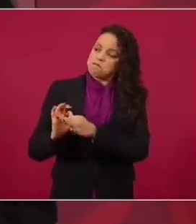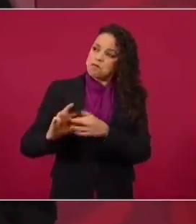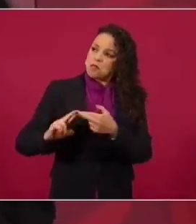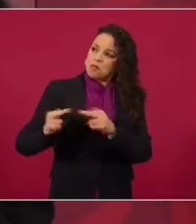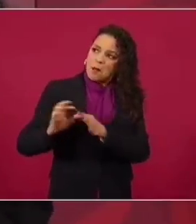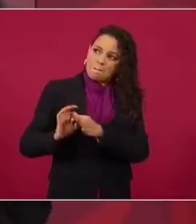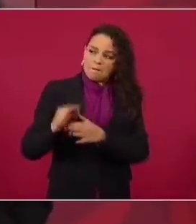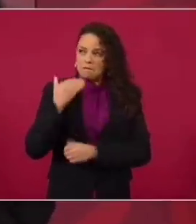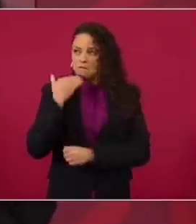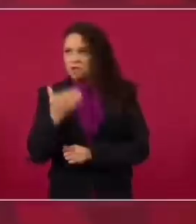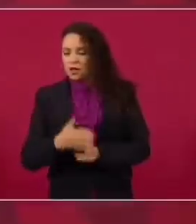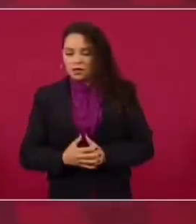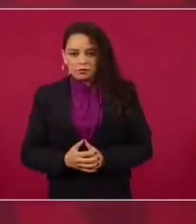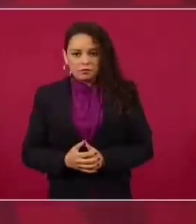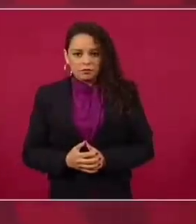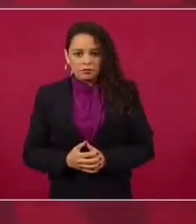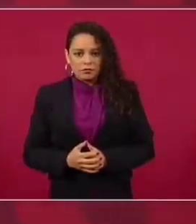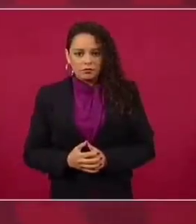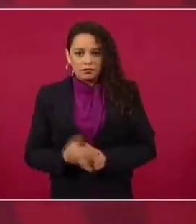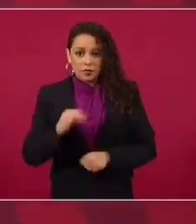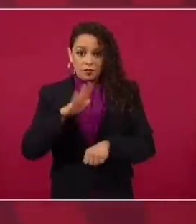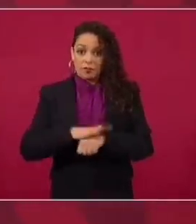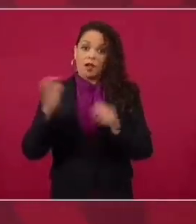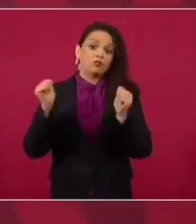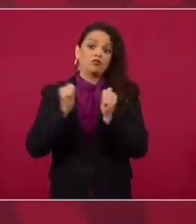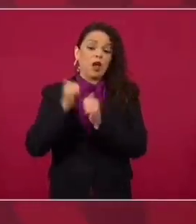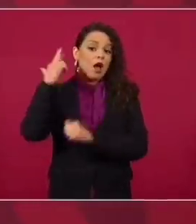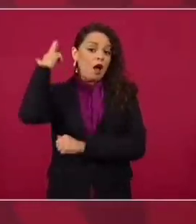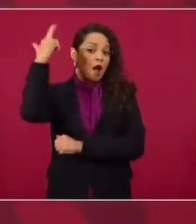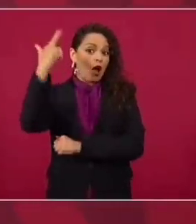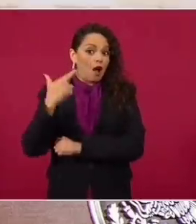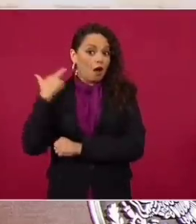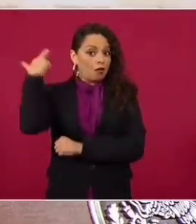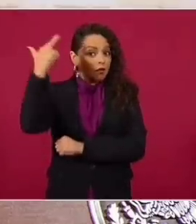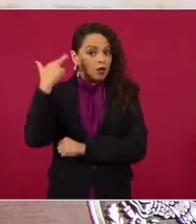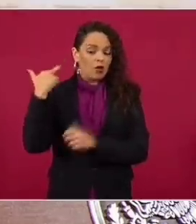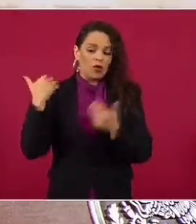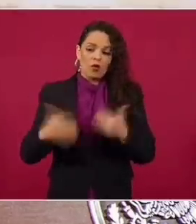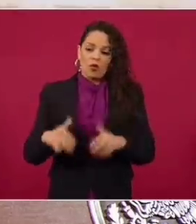sobre todo con la monarquía.